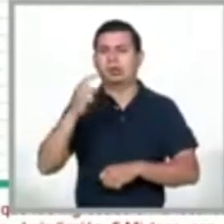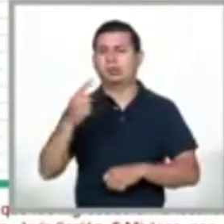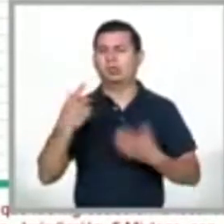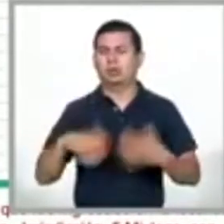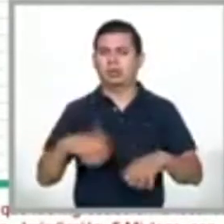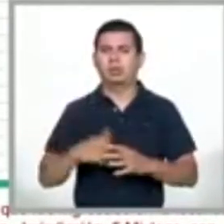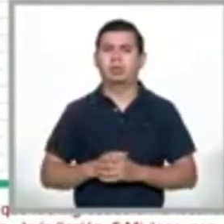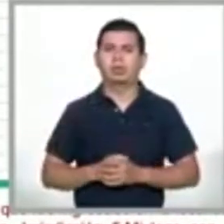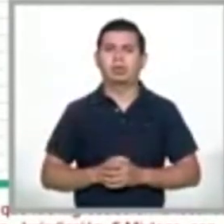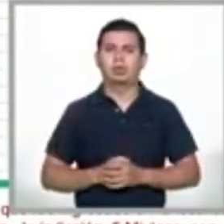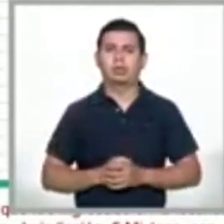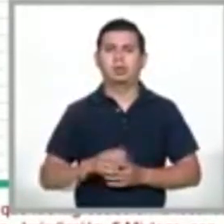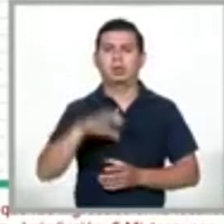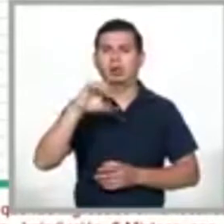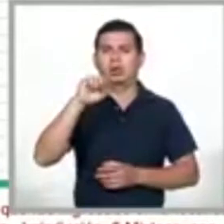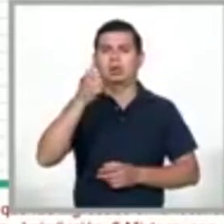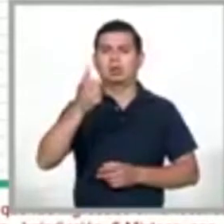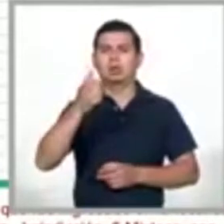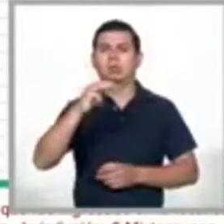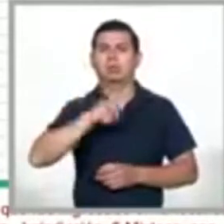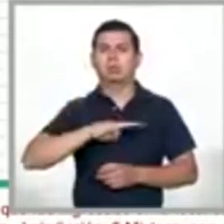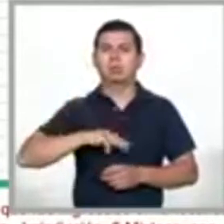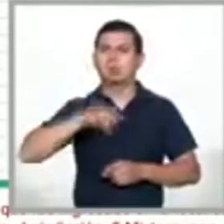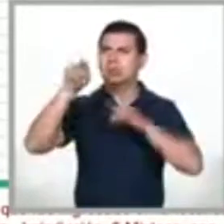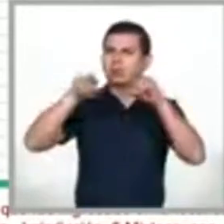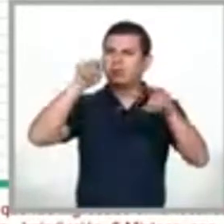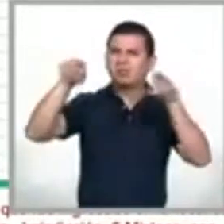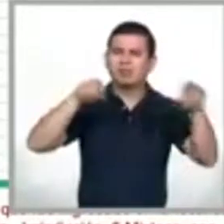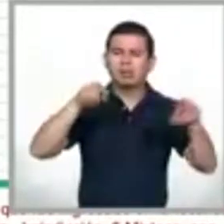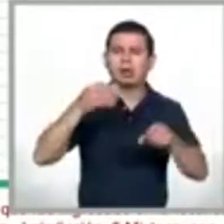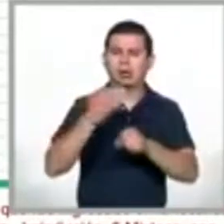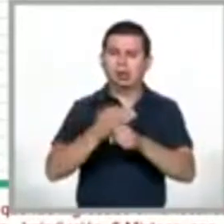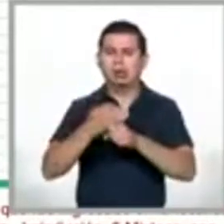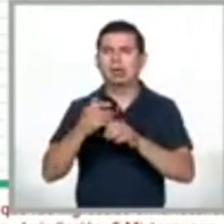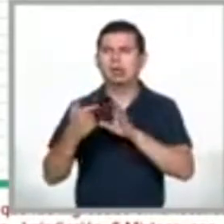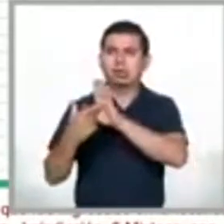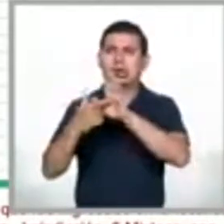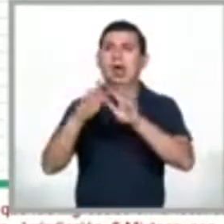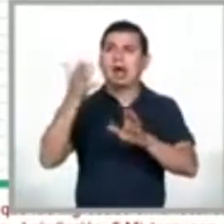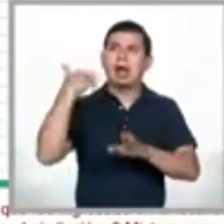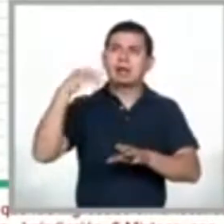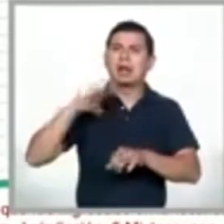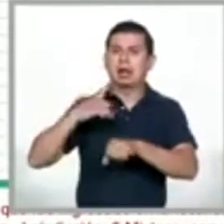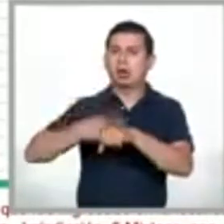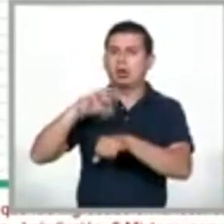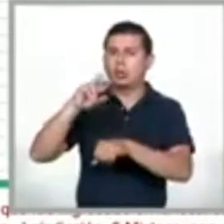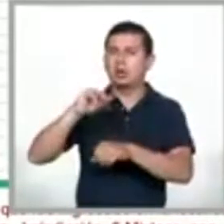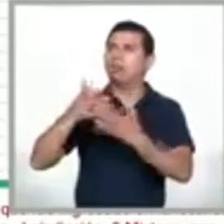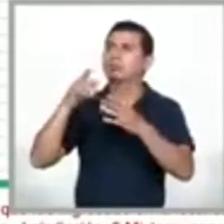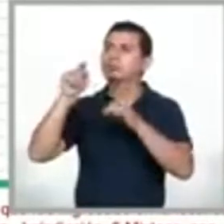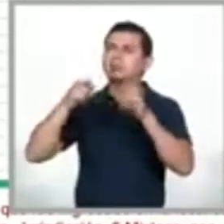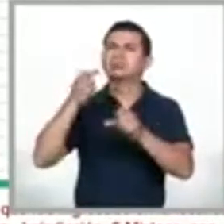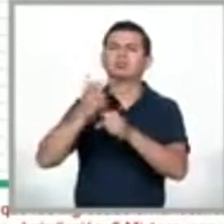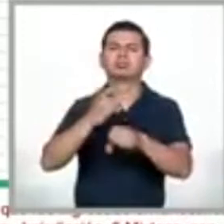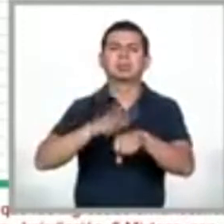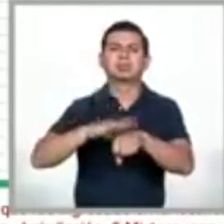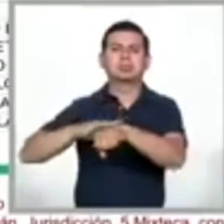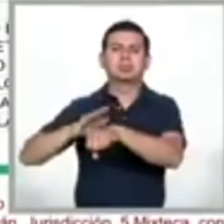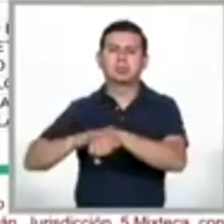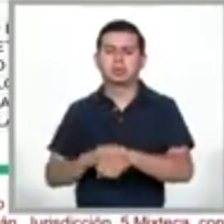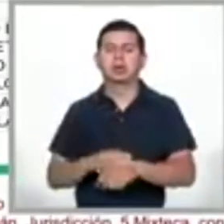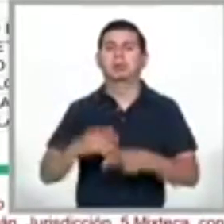en 66 municipios que no habían presentado casos anteriormente. Con respecto a los